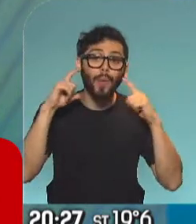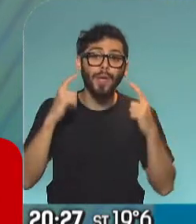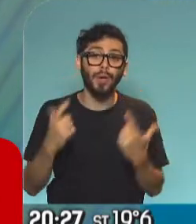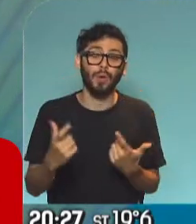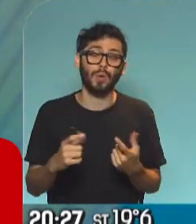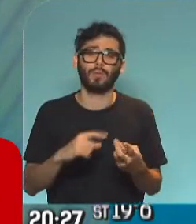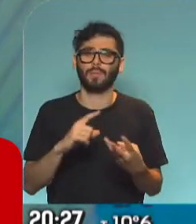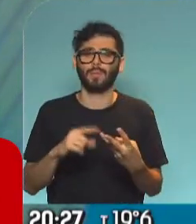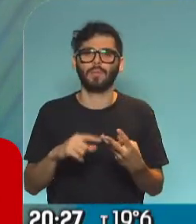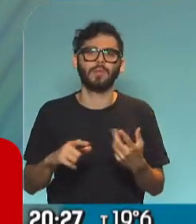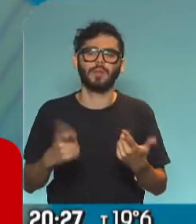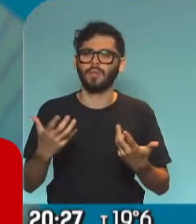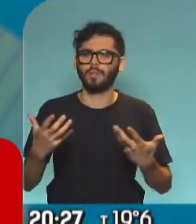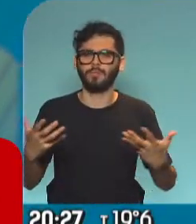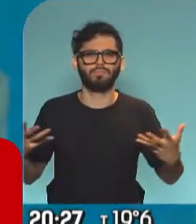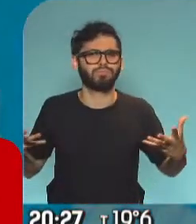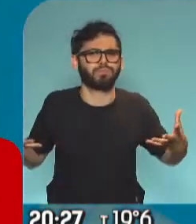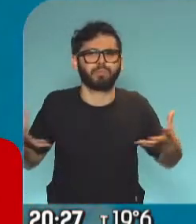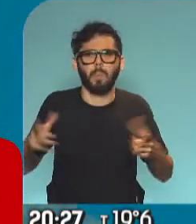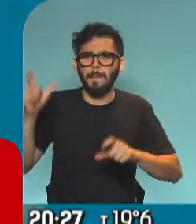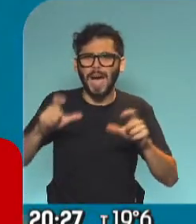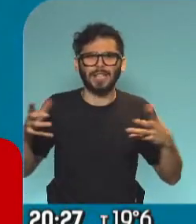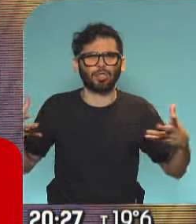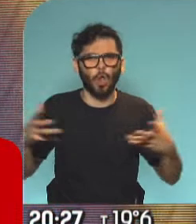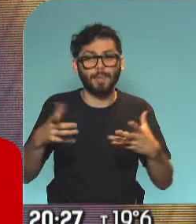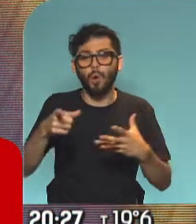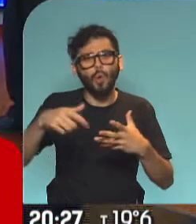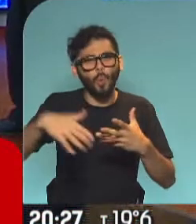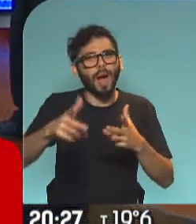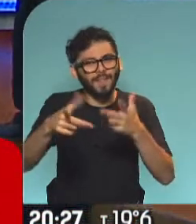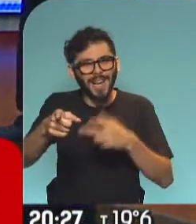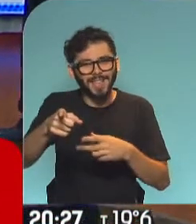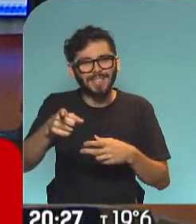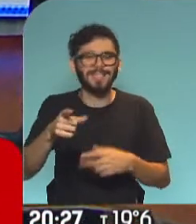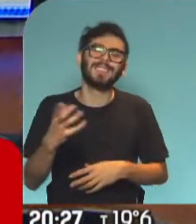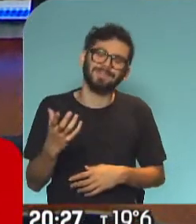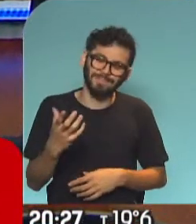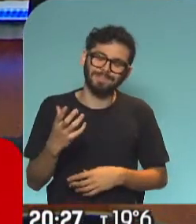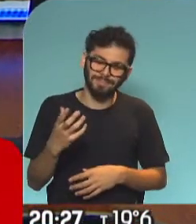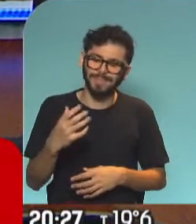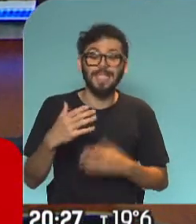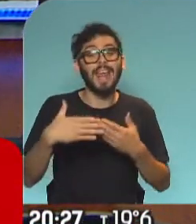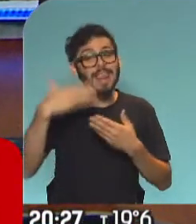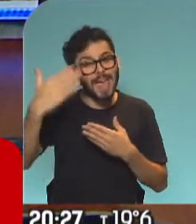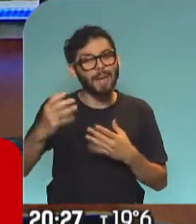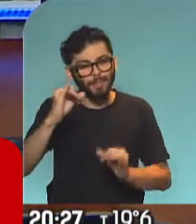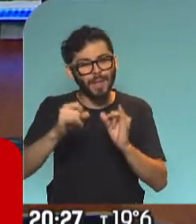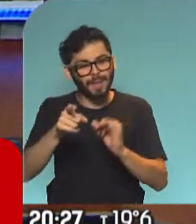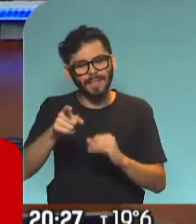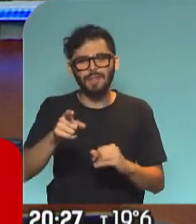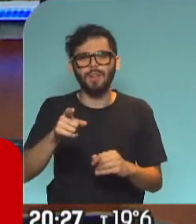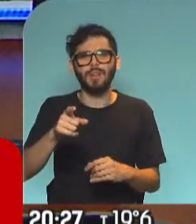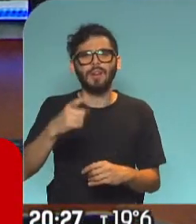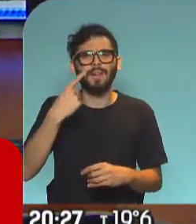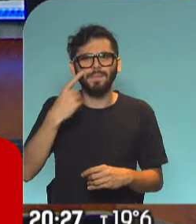el evitar reuniones multitudinarias. Ya estaremos hablando de eso, ¿no? Vamos a seguir hablando después de eso, ¿sí? Ahora vamos a